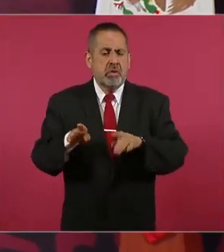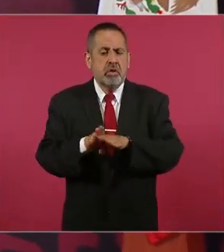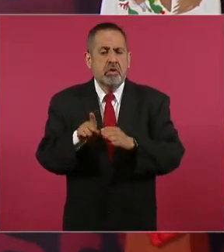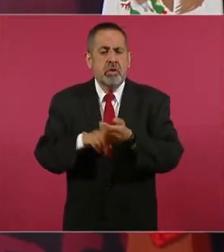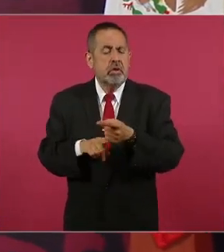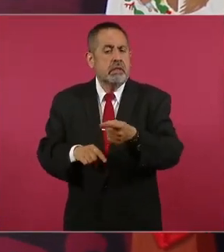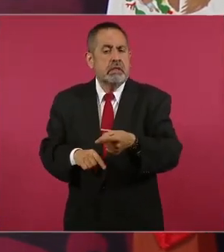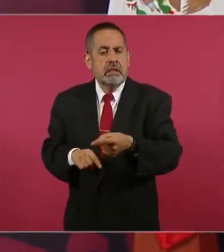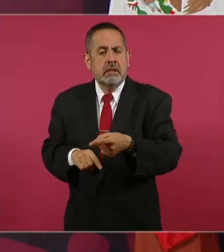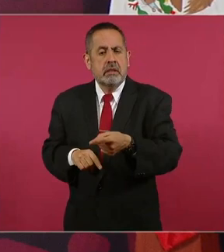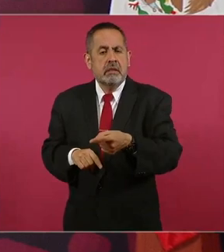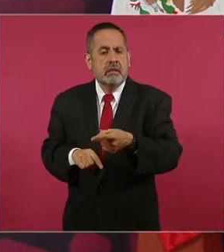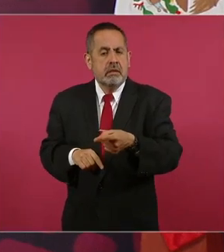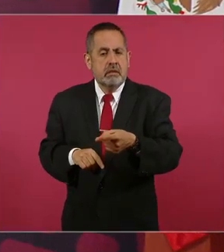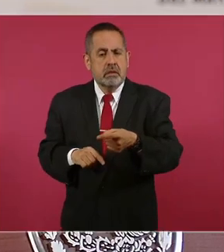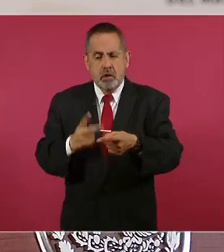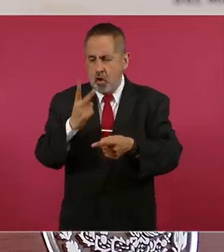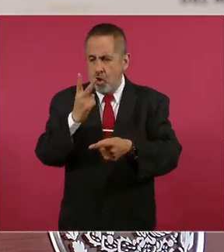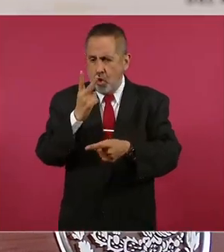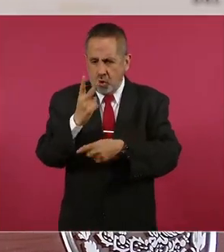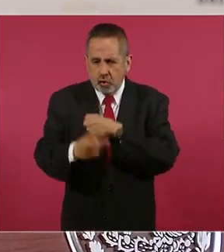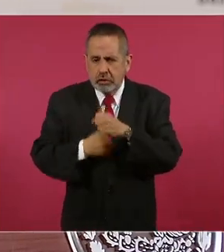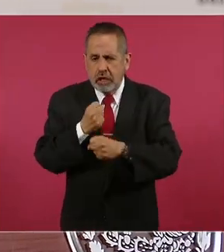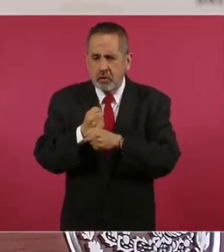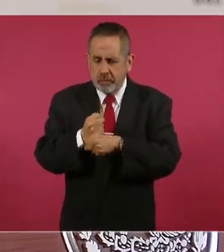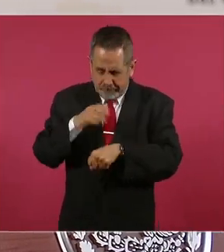estén cuando menos 2 años más